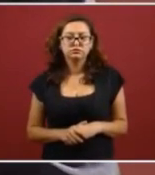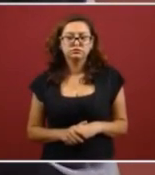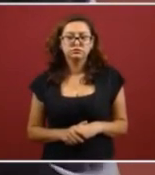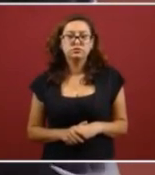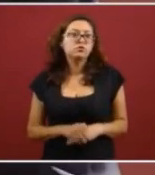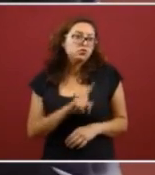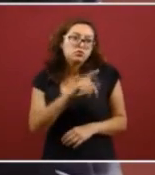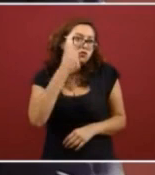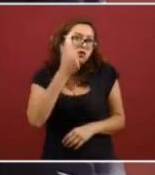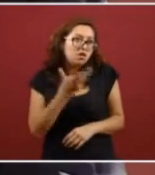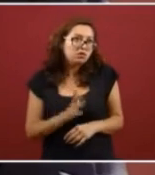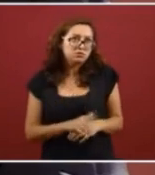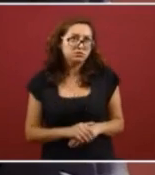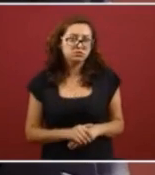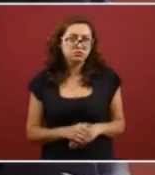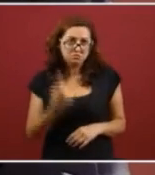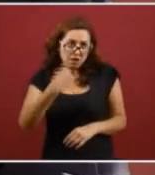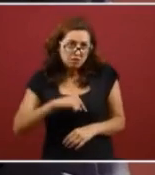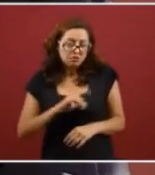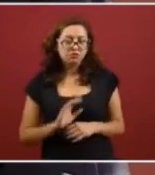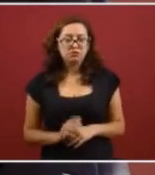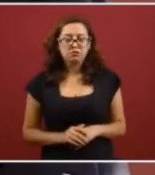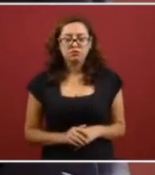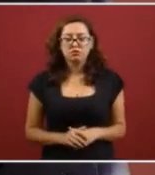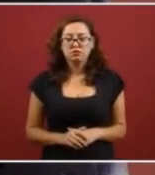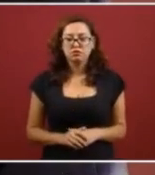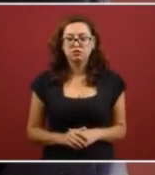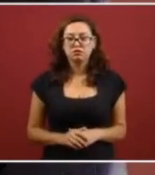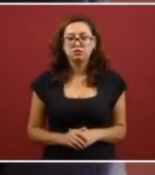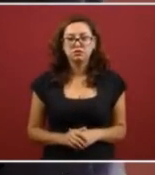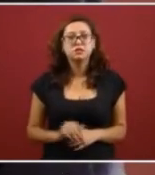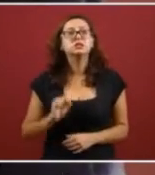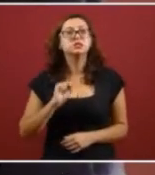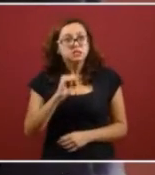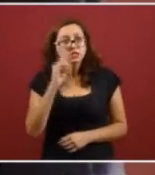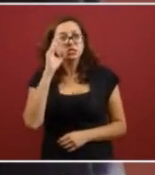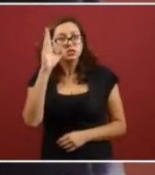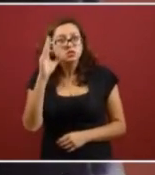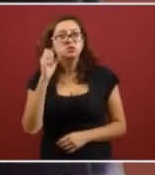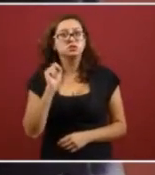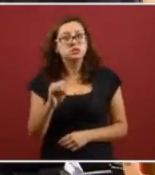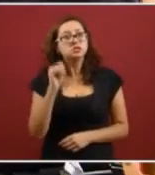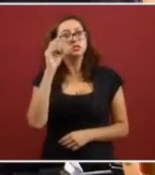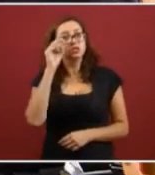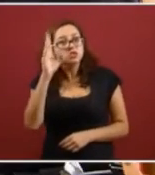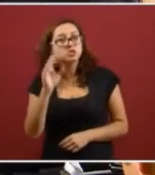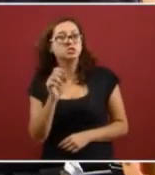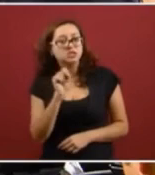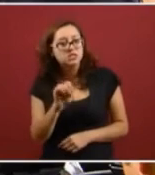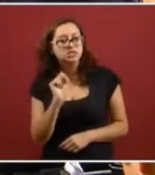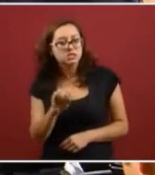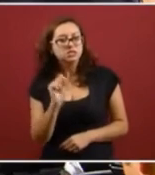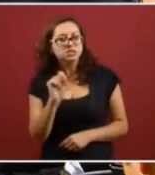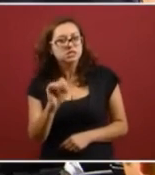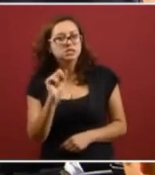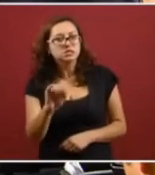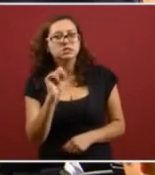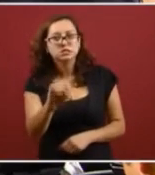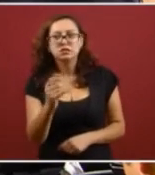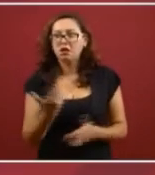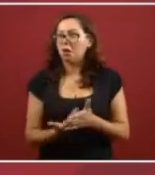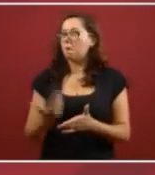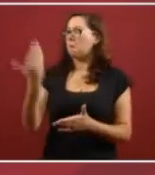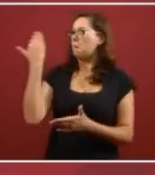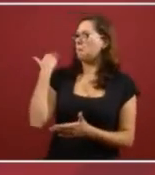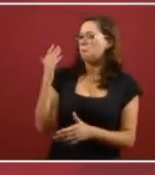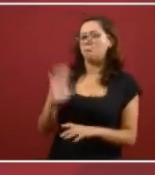Las que usted quiera que sean. Or whatever time you want it to be, sir. Siempre es el sí, señor. Yes, sir. Yes, y el sir. Sí, sí, sí, yes, sí. Yes, nadie. Yes. That's what